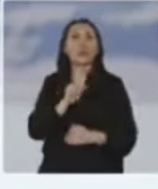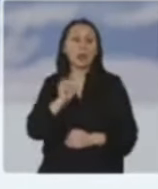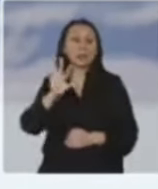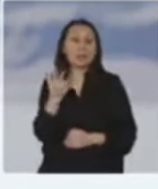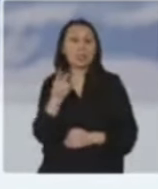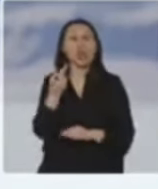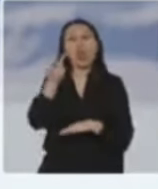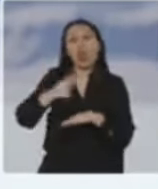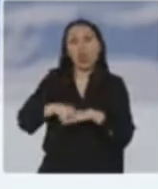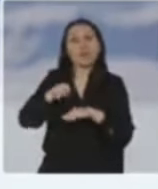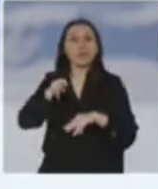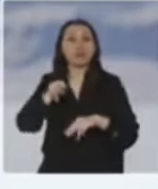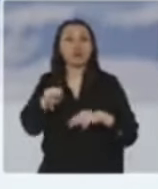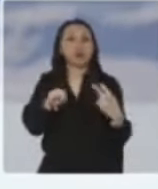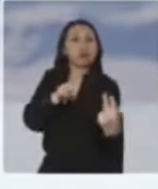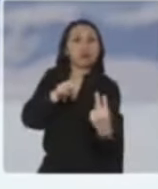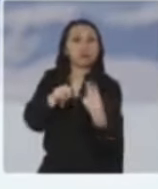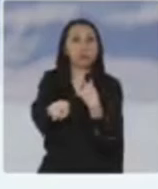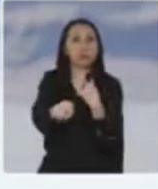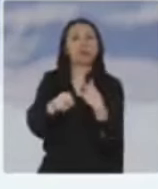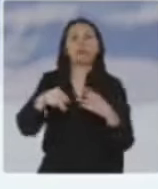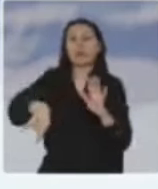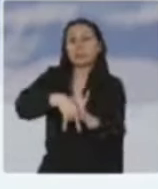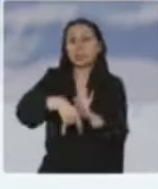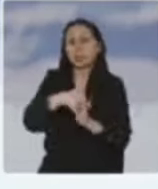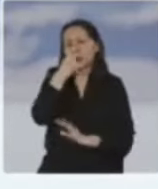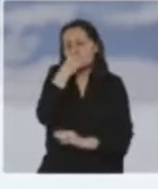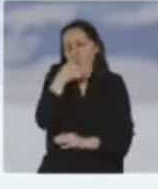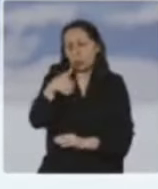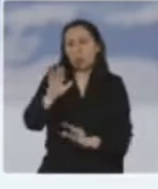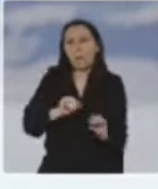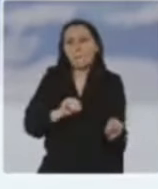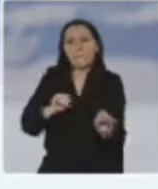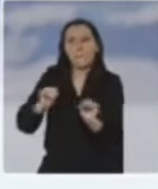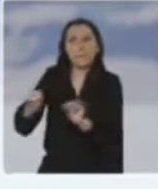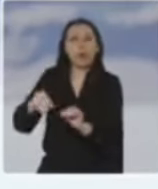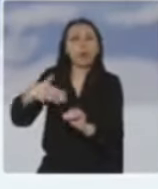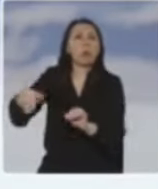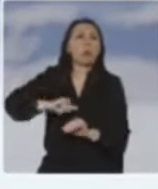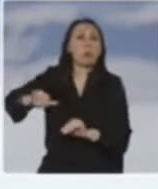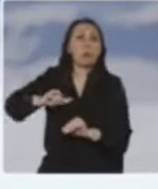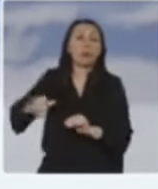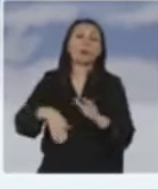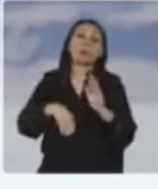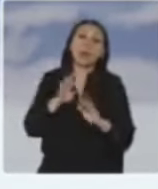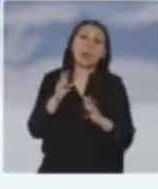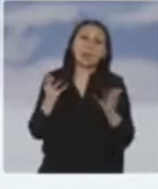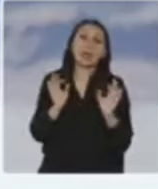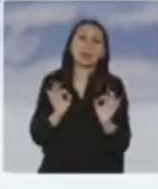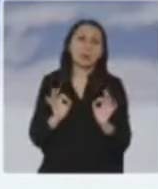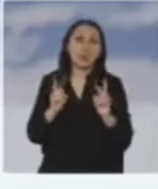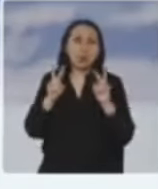la ruta 5 porque chiloé había estado demasiado tiempo postergado y más allá de Los criterios